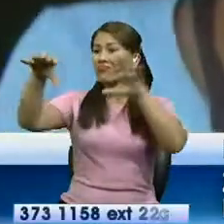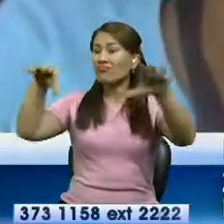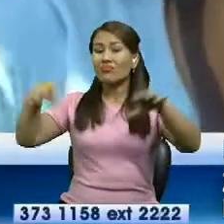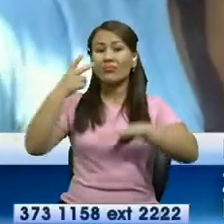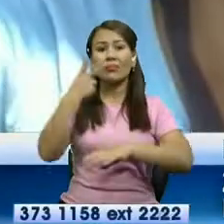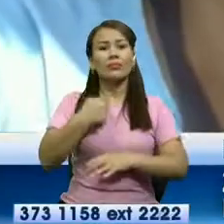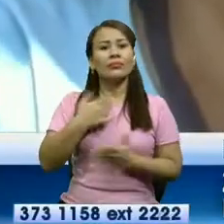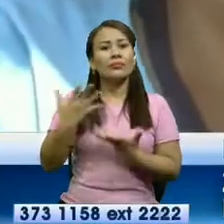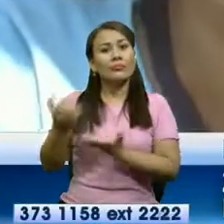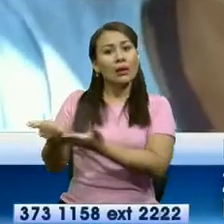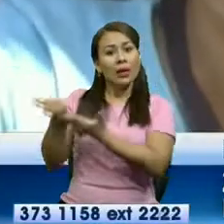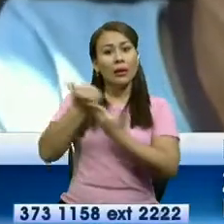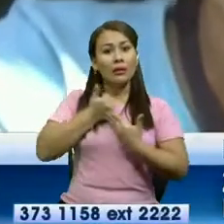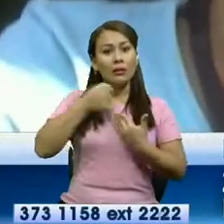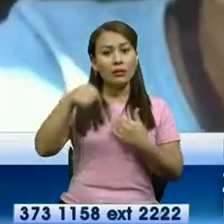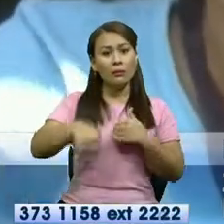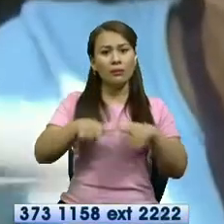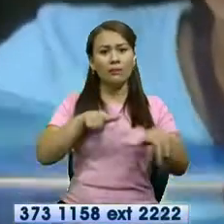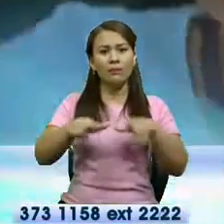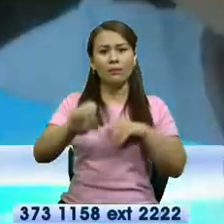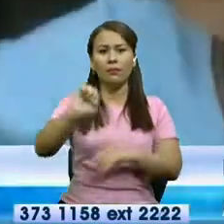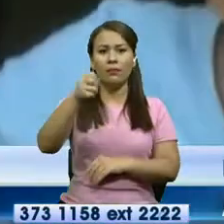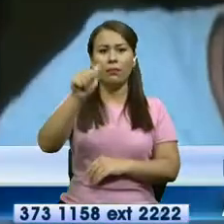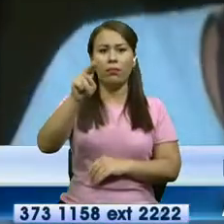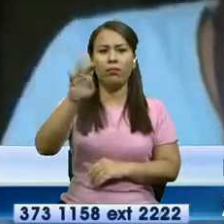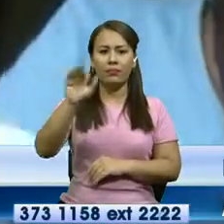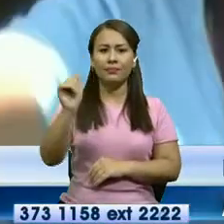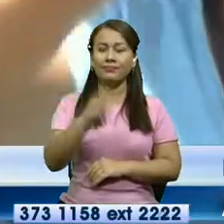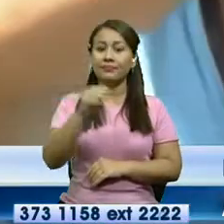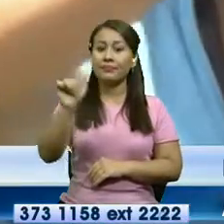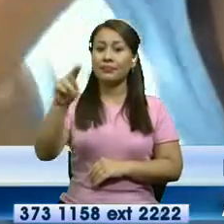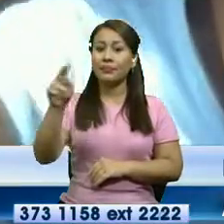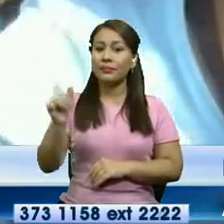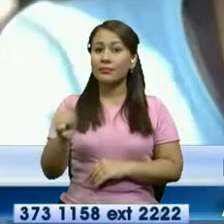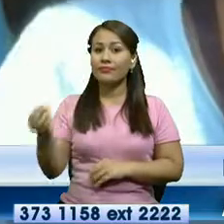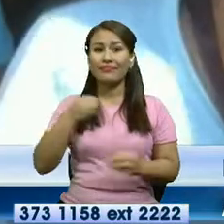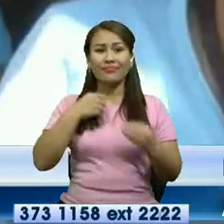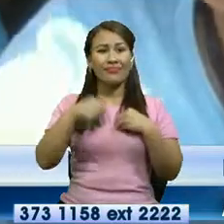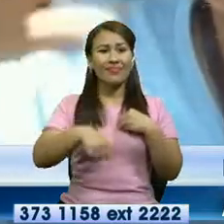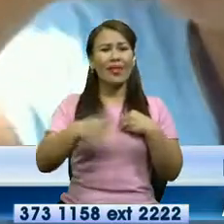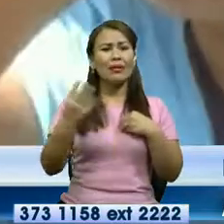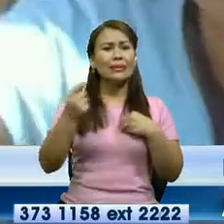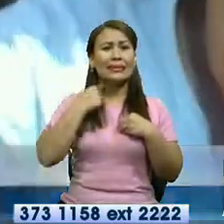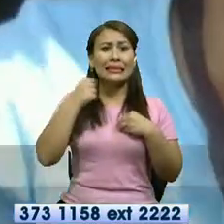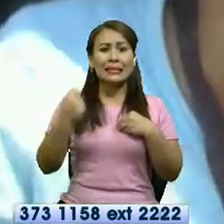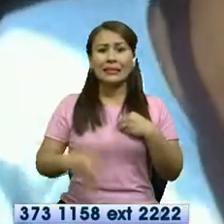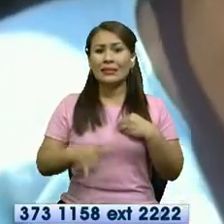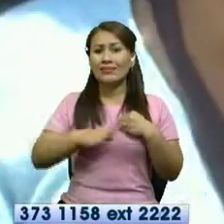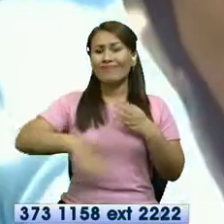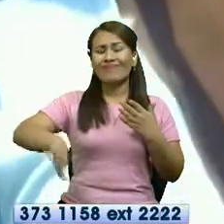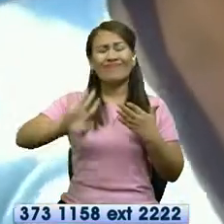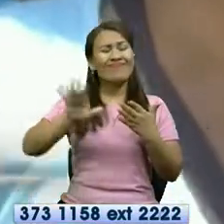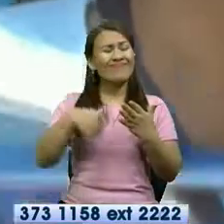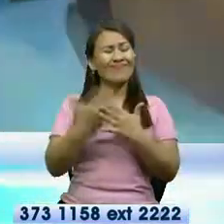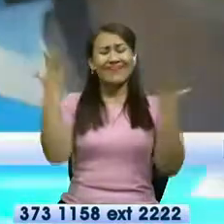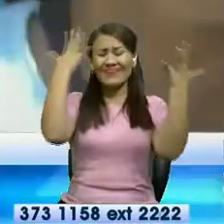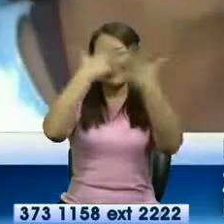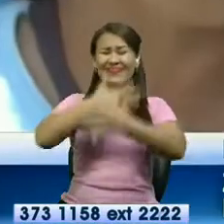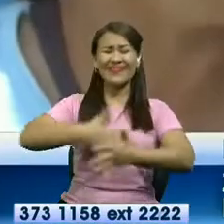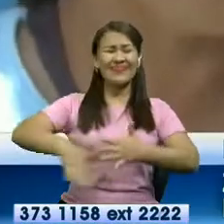Ayuda para el presidente, para aquí Santana, todos estamos inundados, hemos perdido todos los enseres, todo esto ha sido un caos. Todo